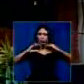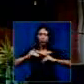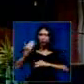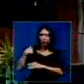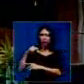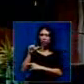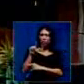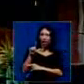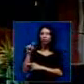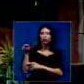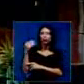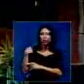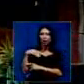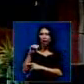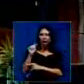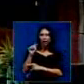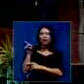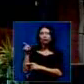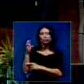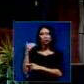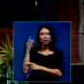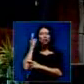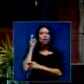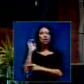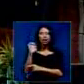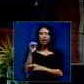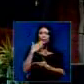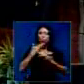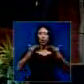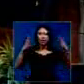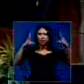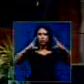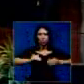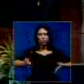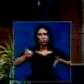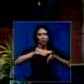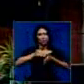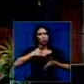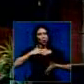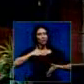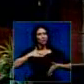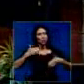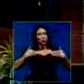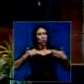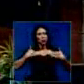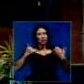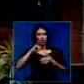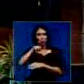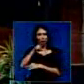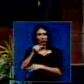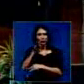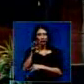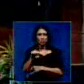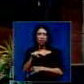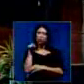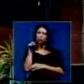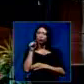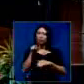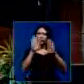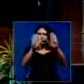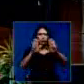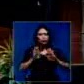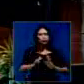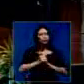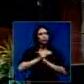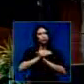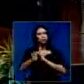Buenas noches, don Alan. Don Elaine, otra vez, buenas noches. Me siento muy contento, don Jaime, de estar con usted aquí, un experto reconocido